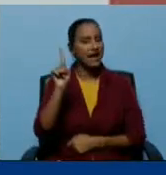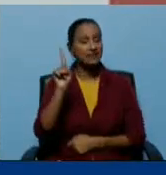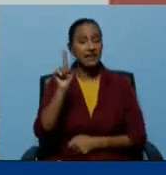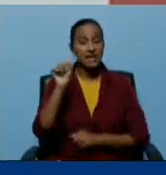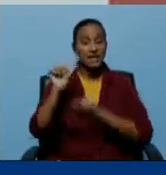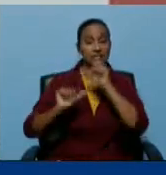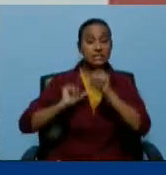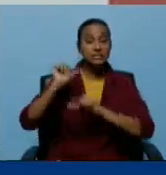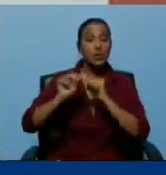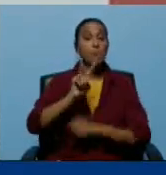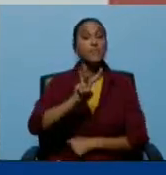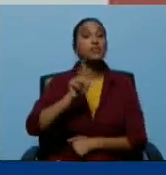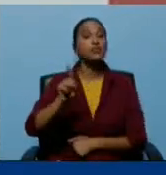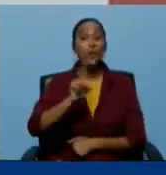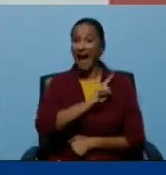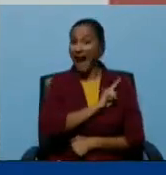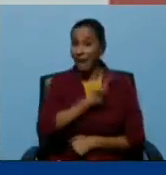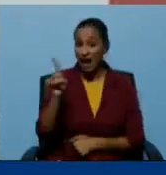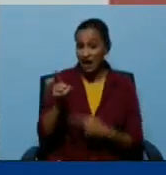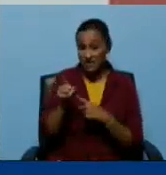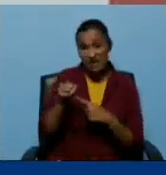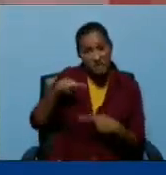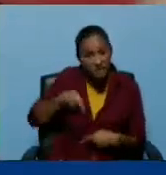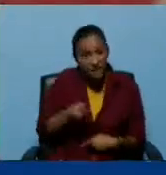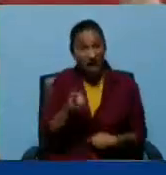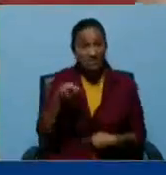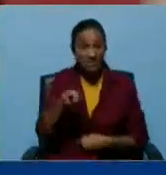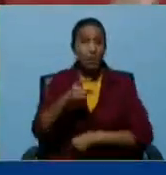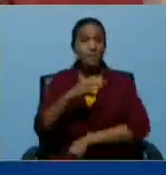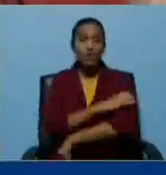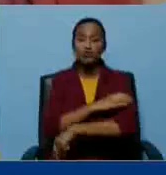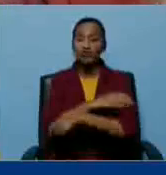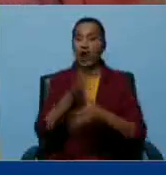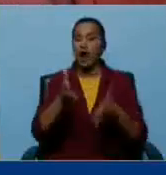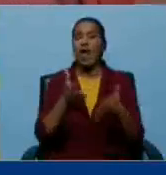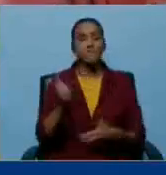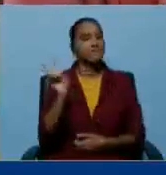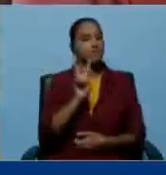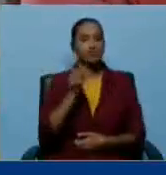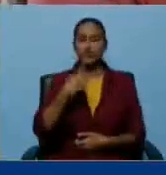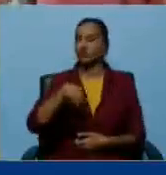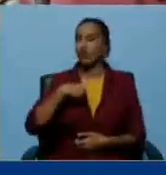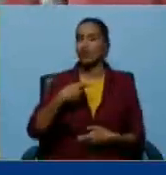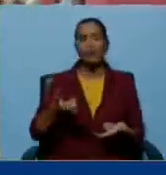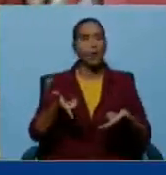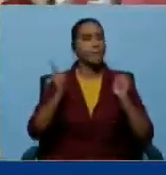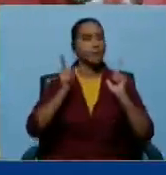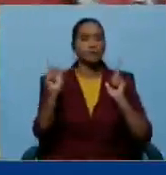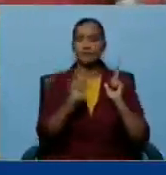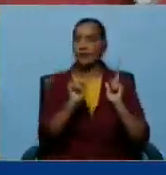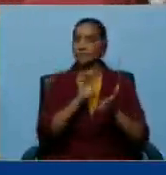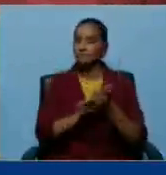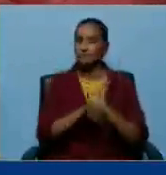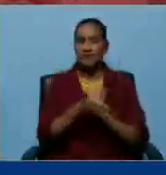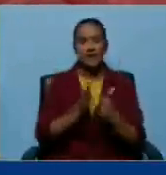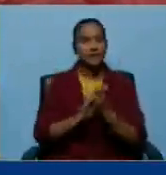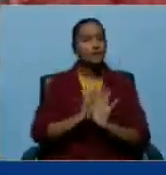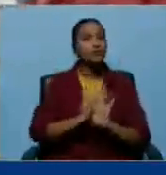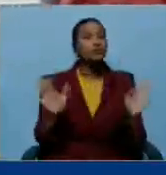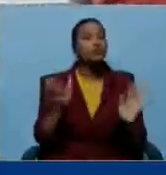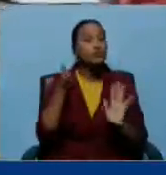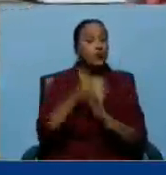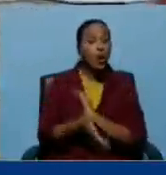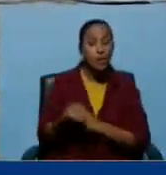XXI el fascismo llegará al poder en Venezuela. No lo permitiremos, que el fascismo asalte el poder